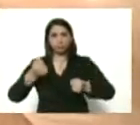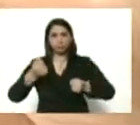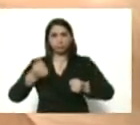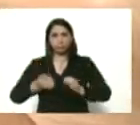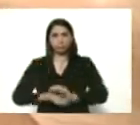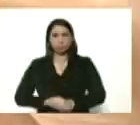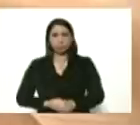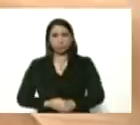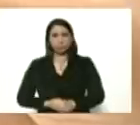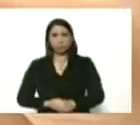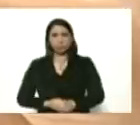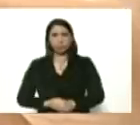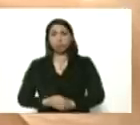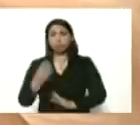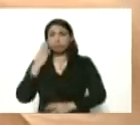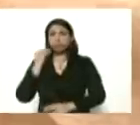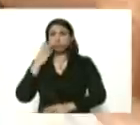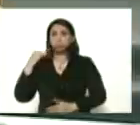veterano de guerra.